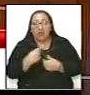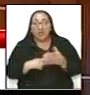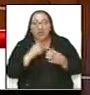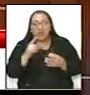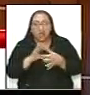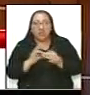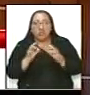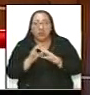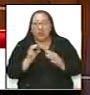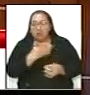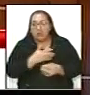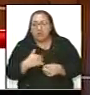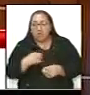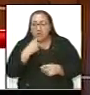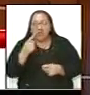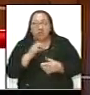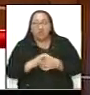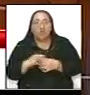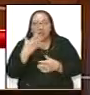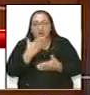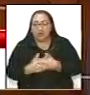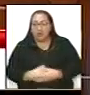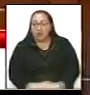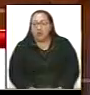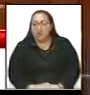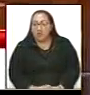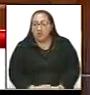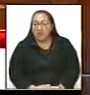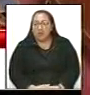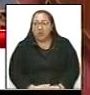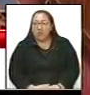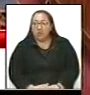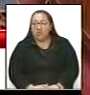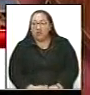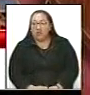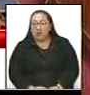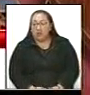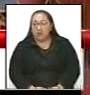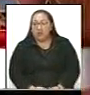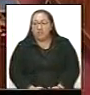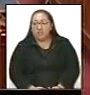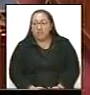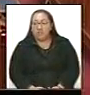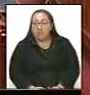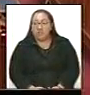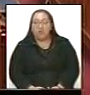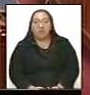también histórica, presidente, y sea por unanimidad. Muchas gracias. Gracias, congresista.